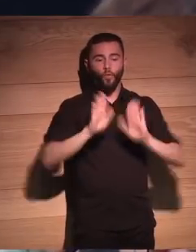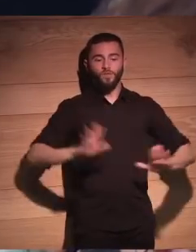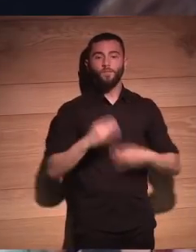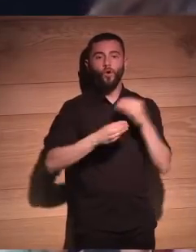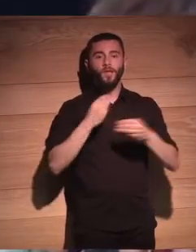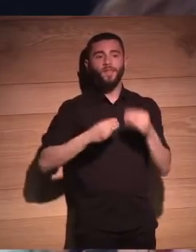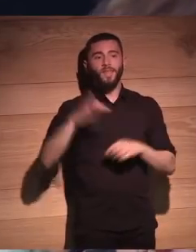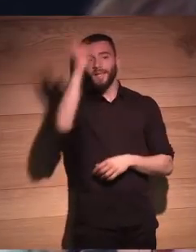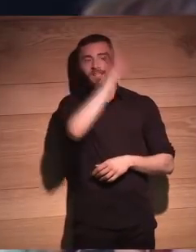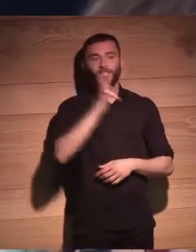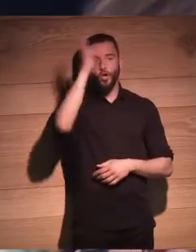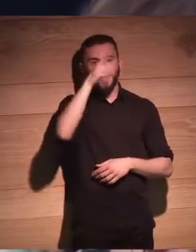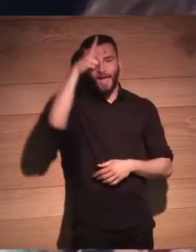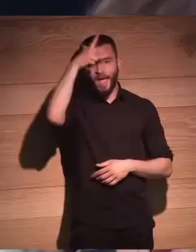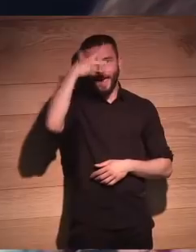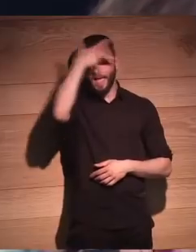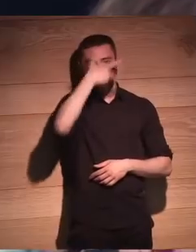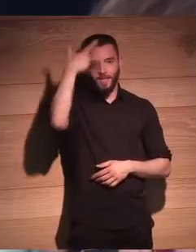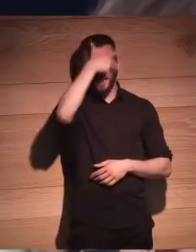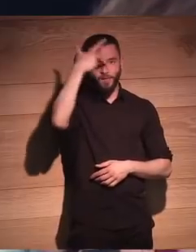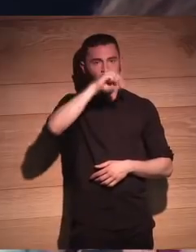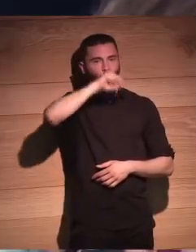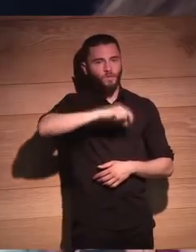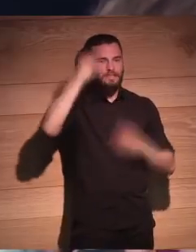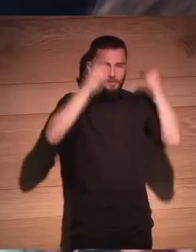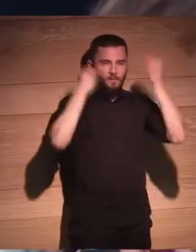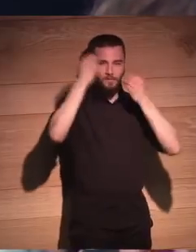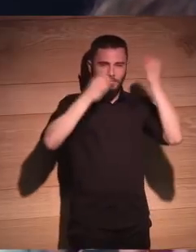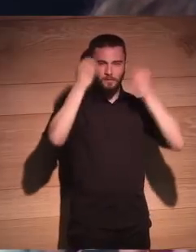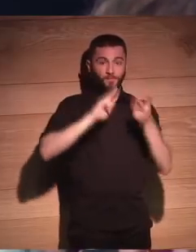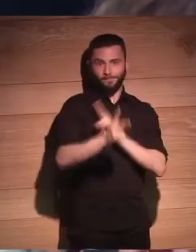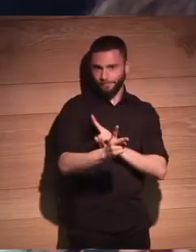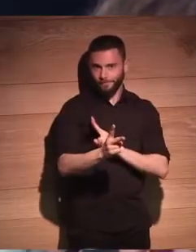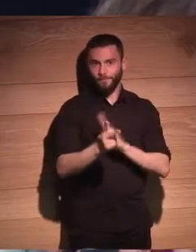fue sobre una teoría hipotética que los fans se preguntan. Es algo que estábamos hablando antes de